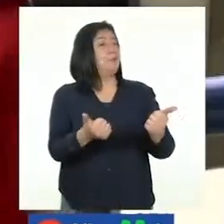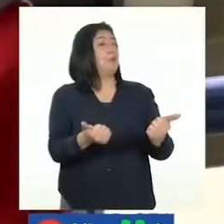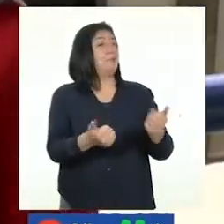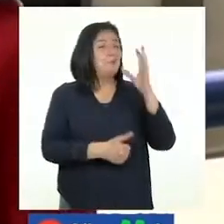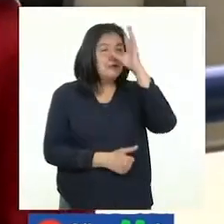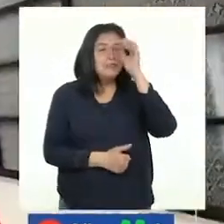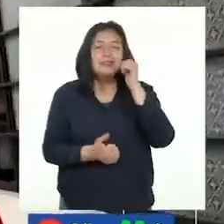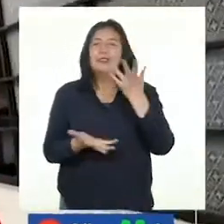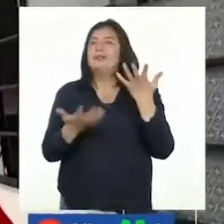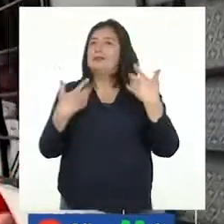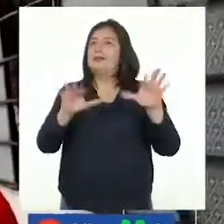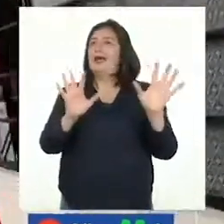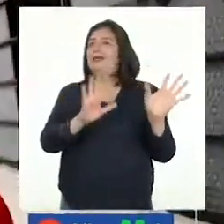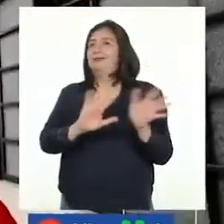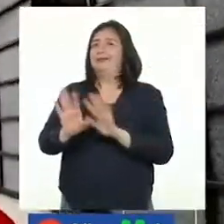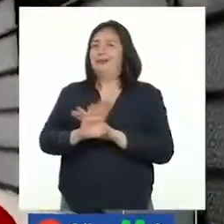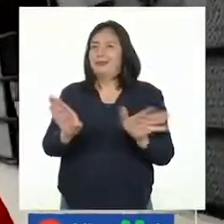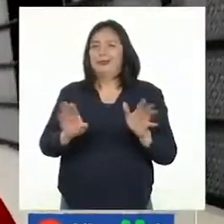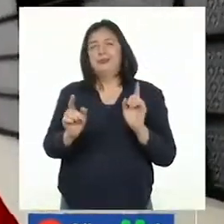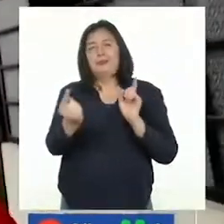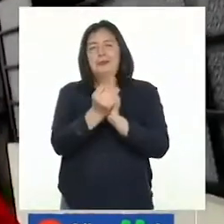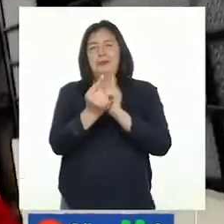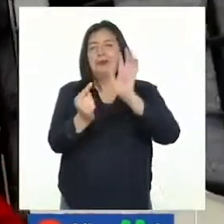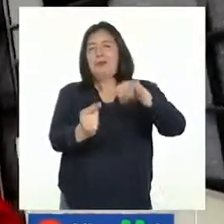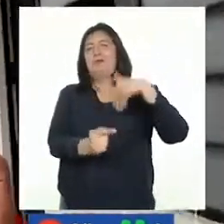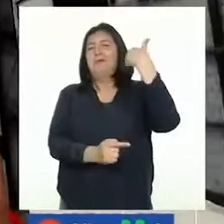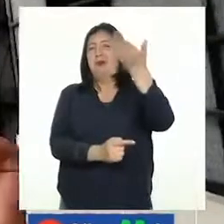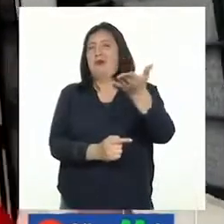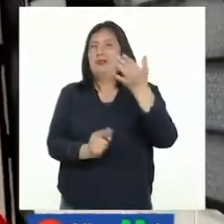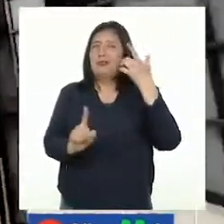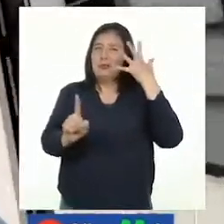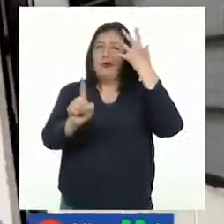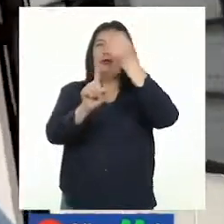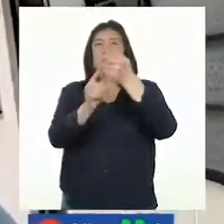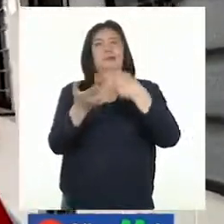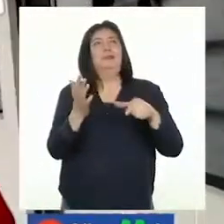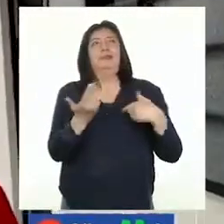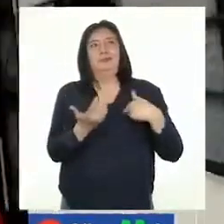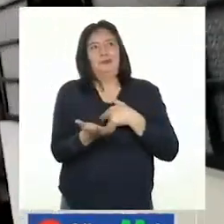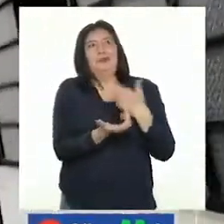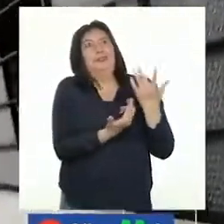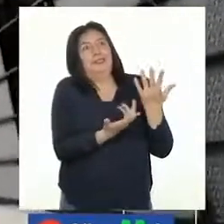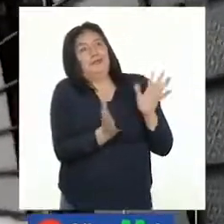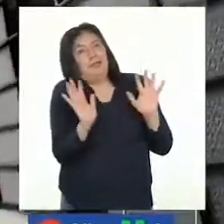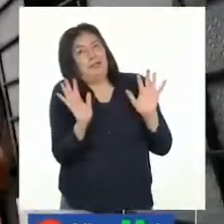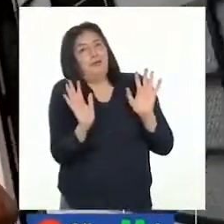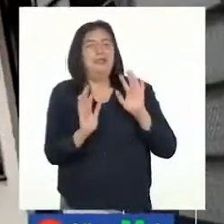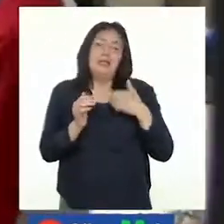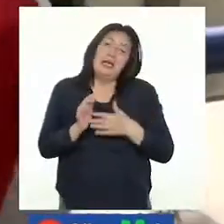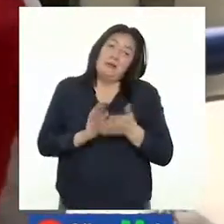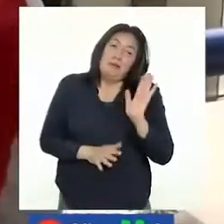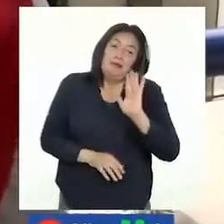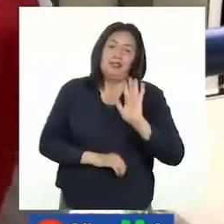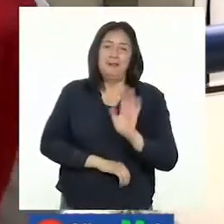chicas, eso ya es todo. Nos vemos hasta el próximo reto que ya nos espera. Bueno, y ahí